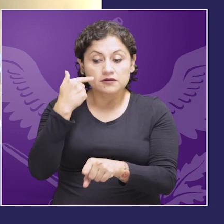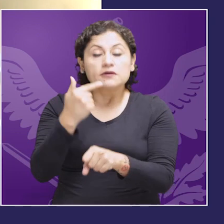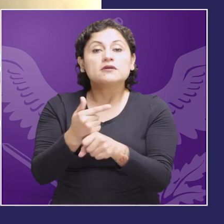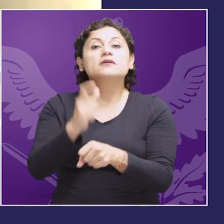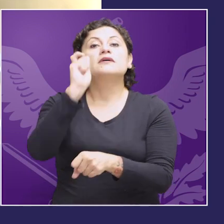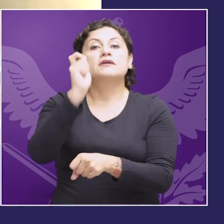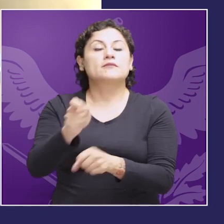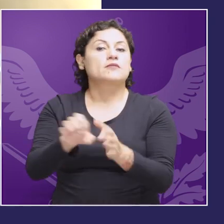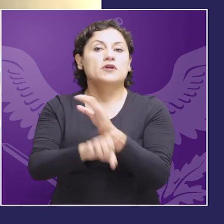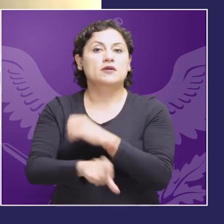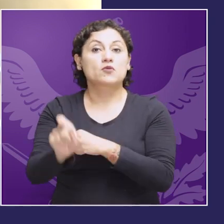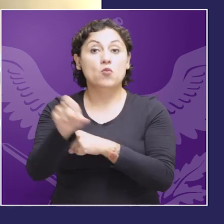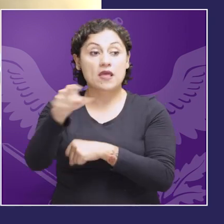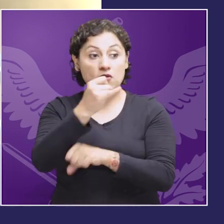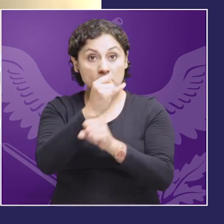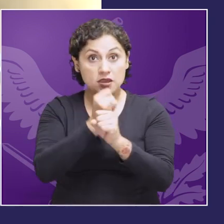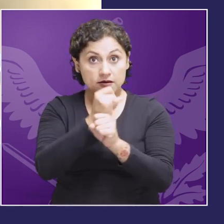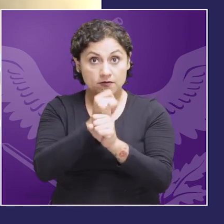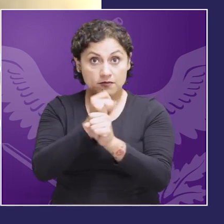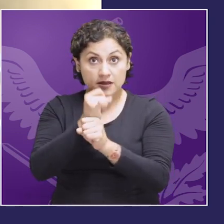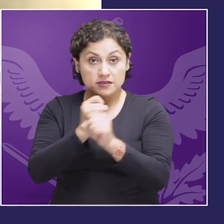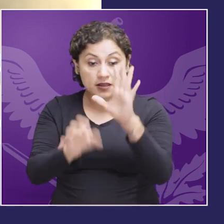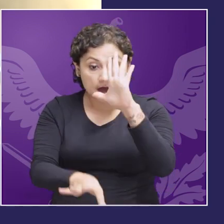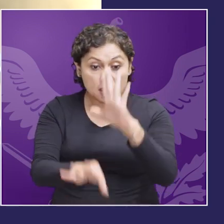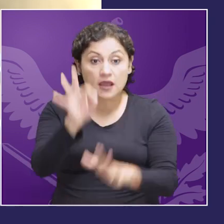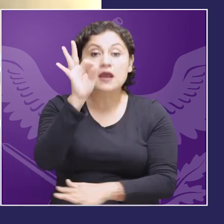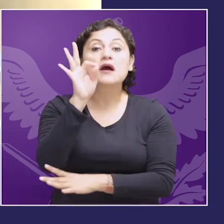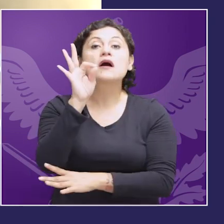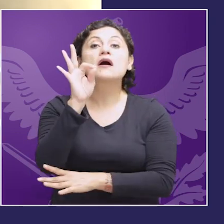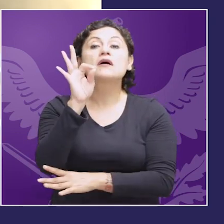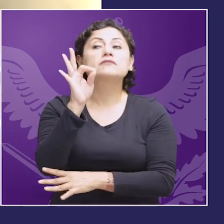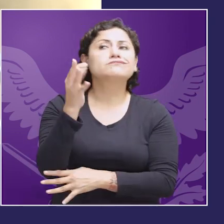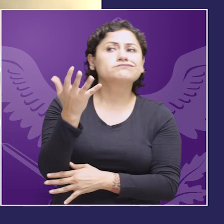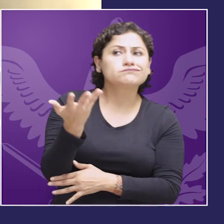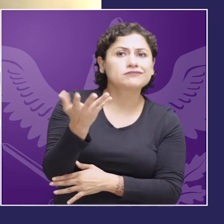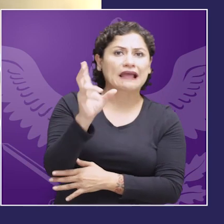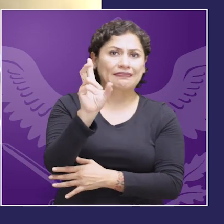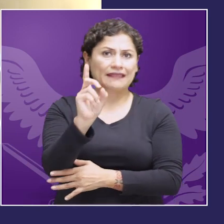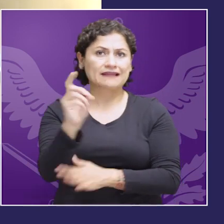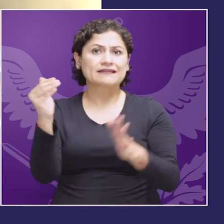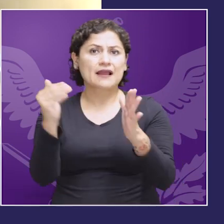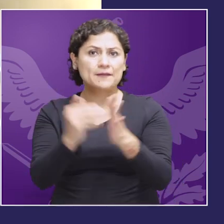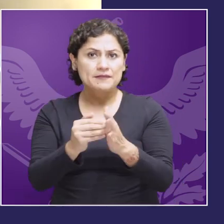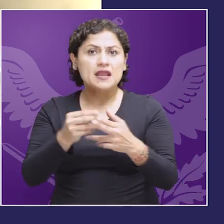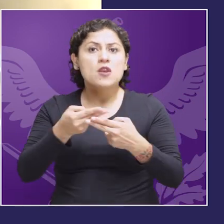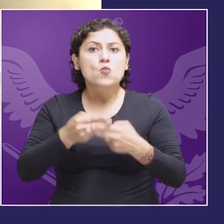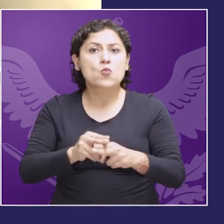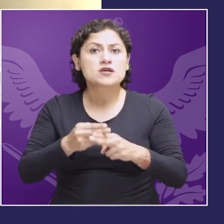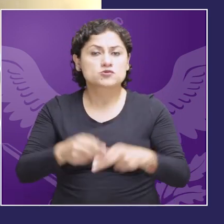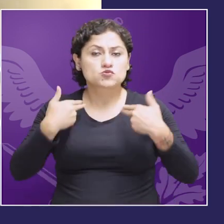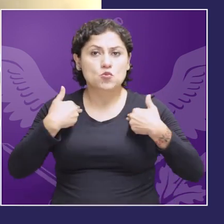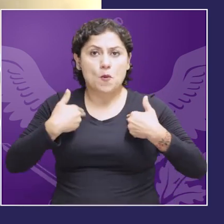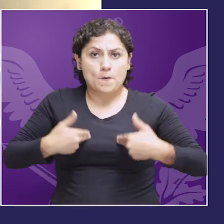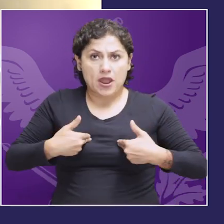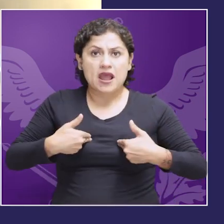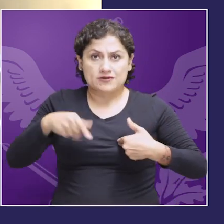encontraron cuando se da la investigación más de, no sé, 30,000 huesos humanos